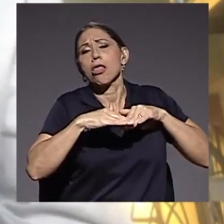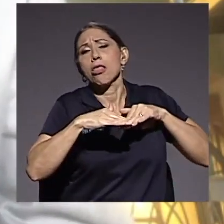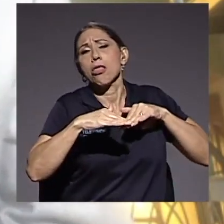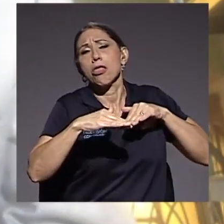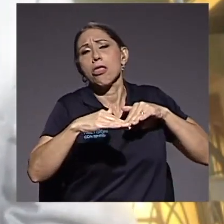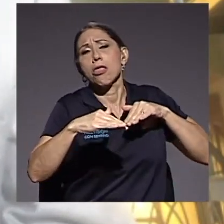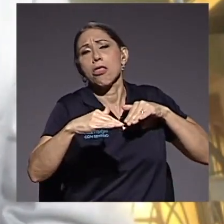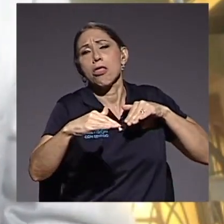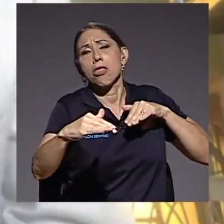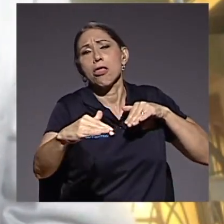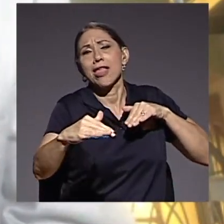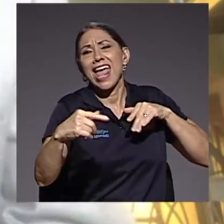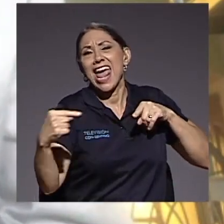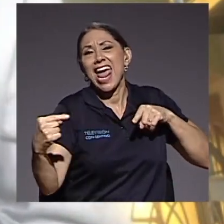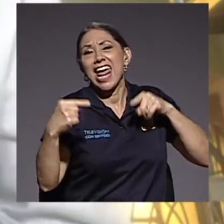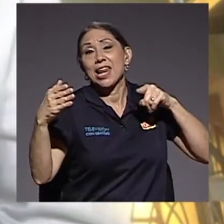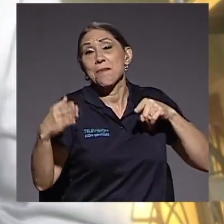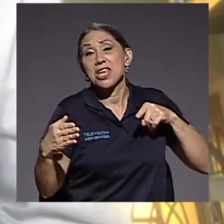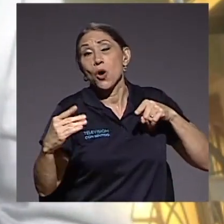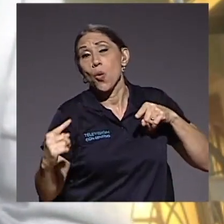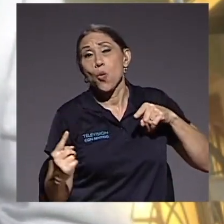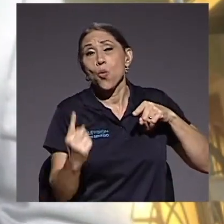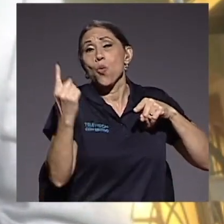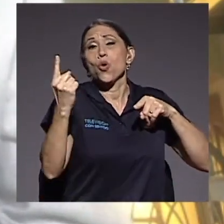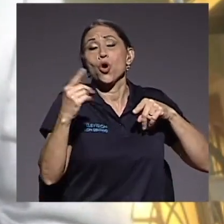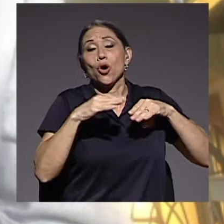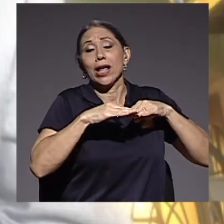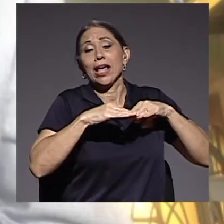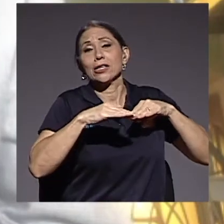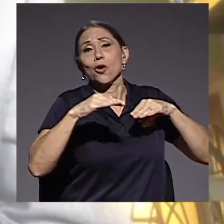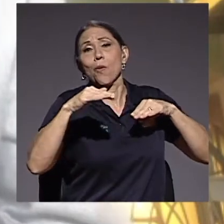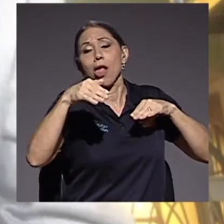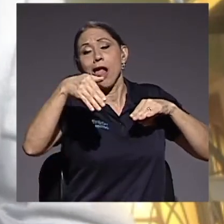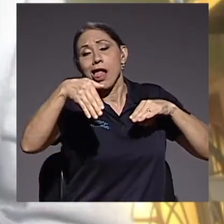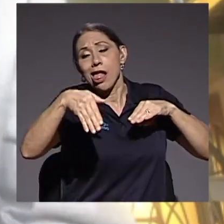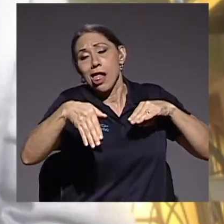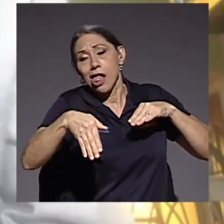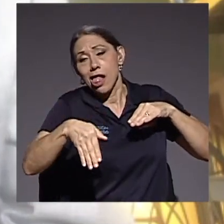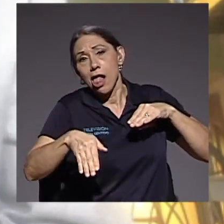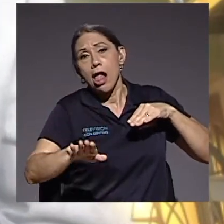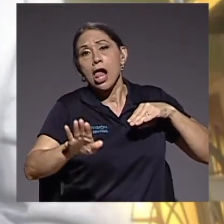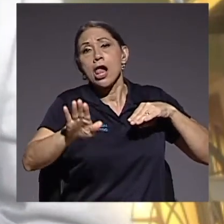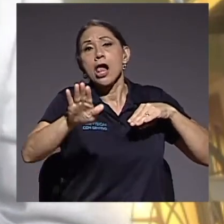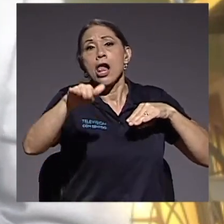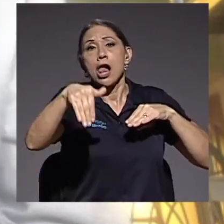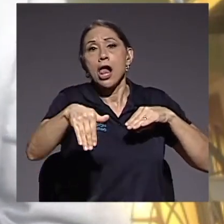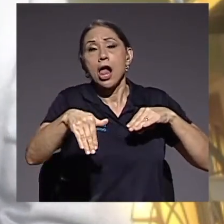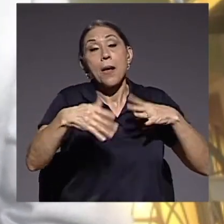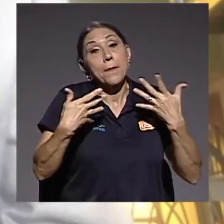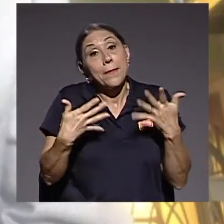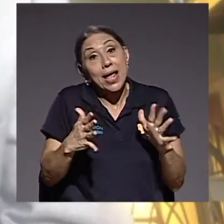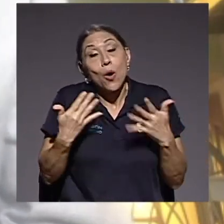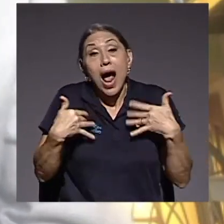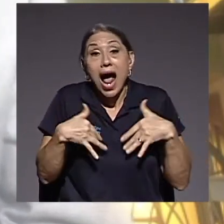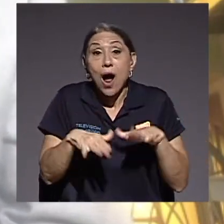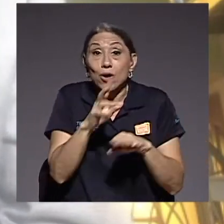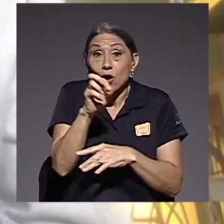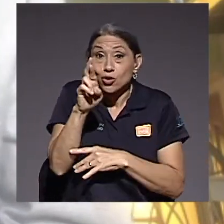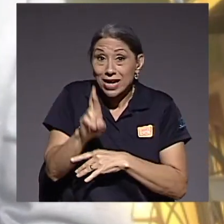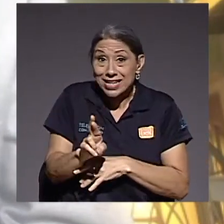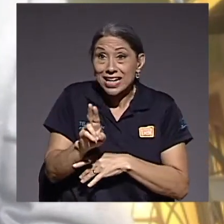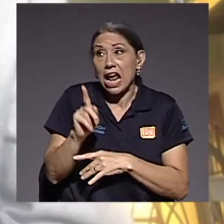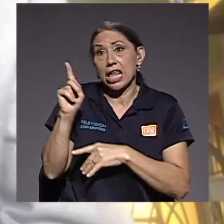del ferrocarril son las pendientes. Y entonces, aunque en Costa Rica hay un país como Suiza tiene muchos